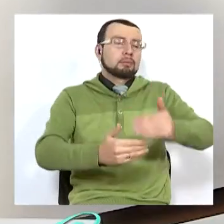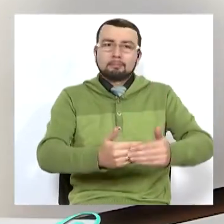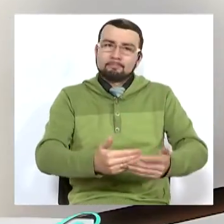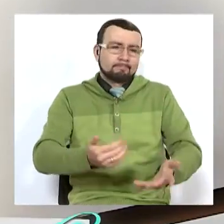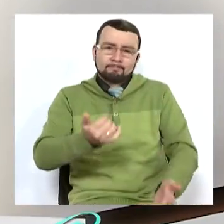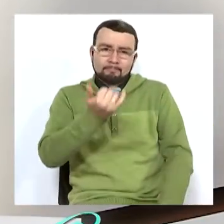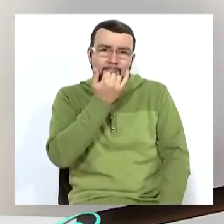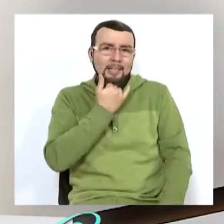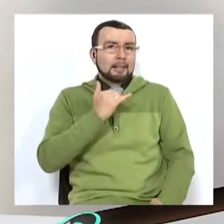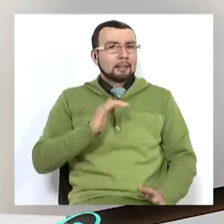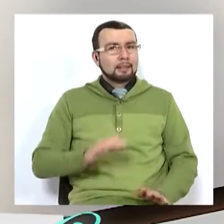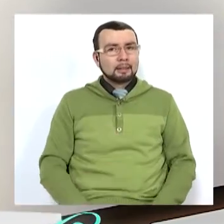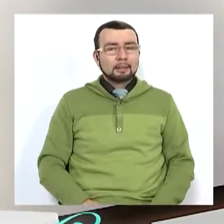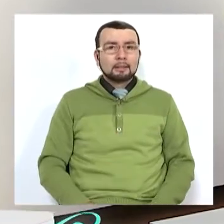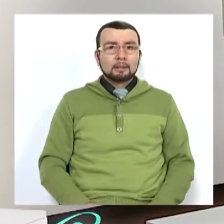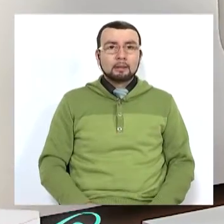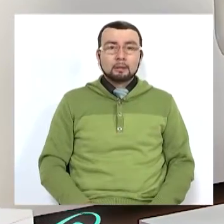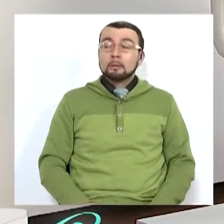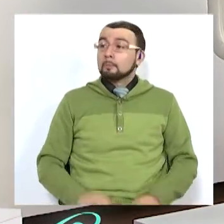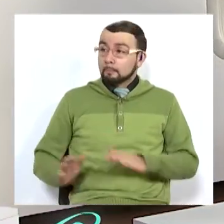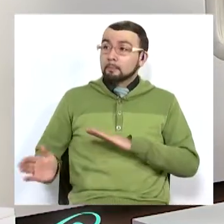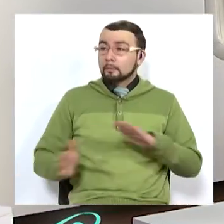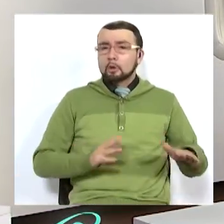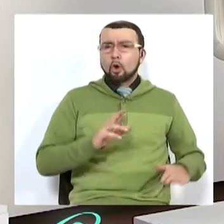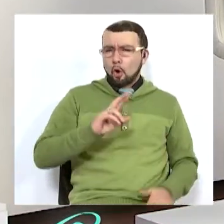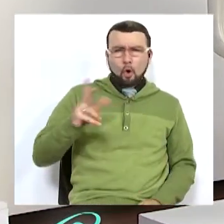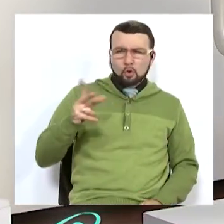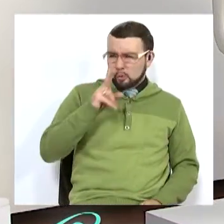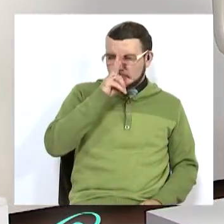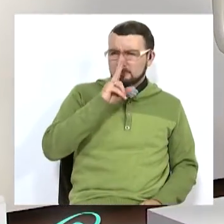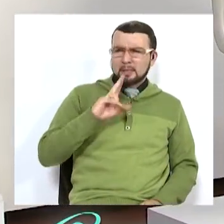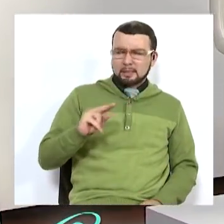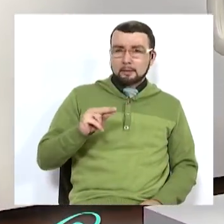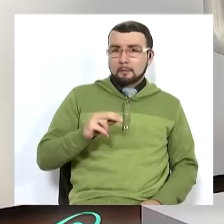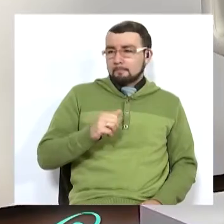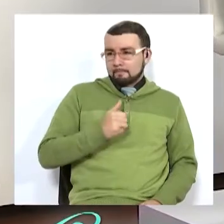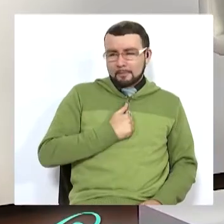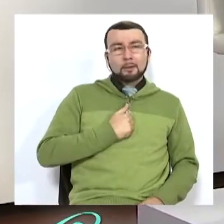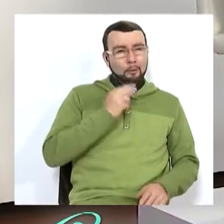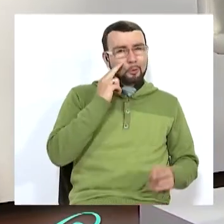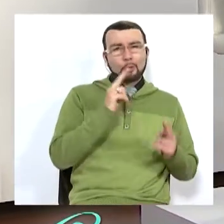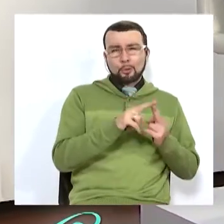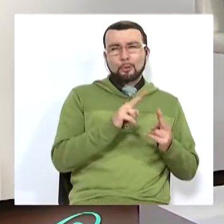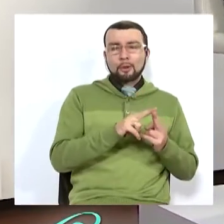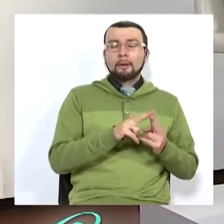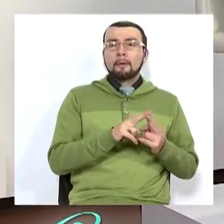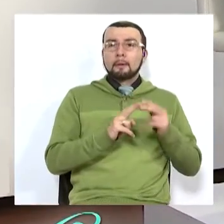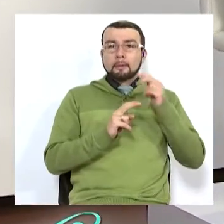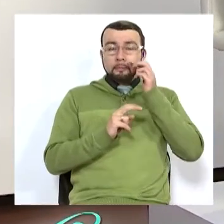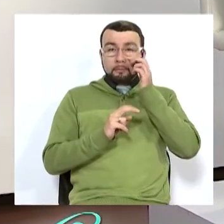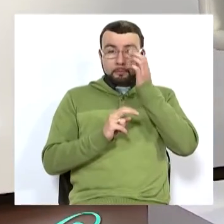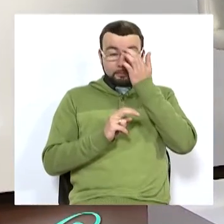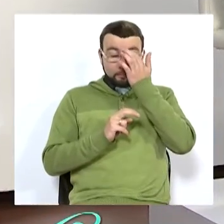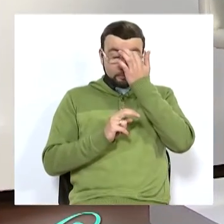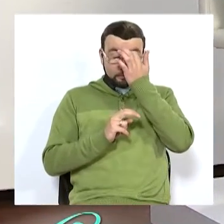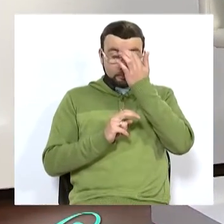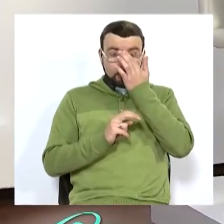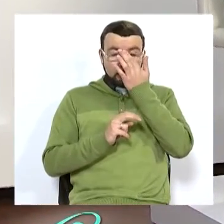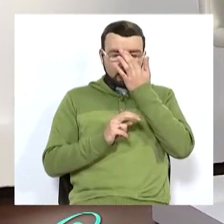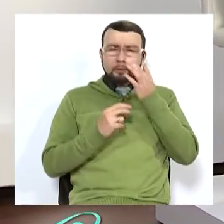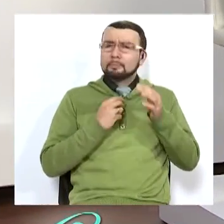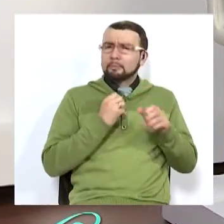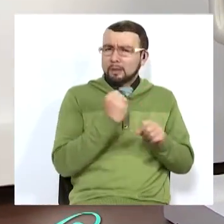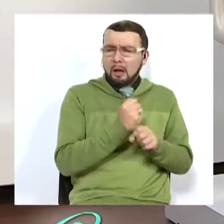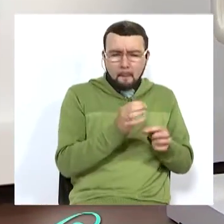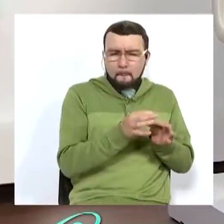Germán. Sí, teníamos otro caso también muy parecido, es a nivel personal, cuando trabajamos en uno de los municipios,